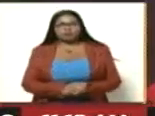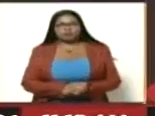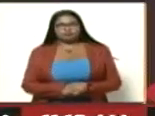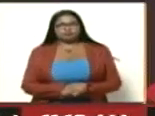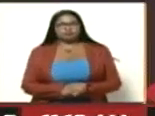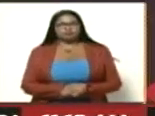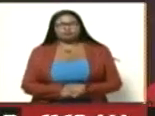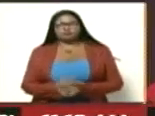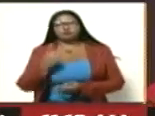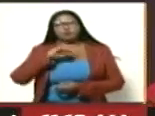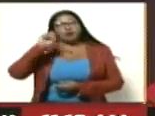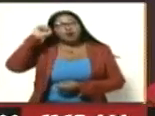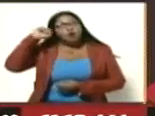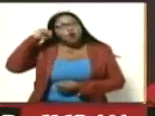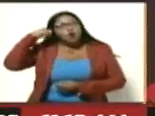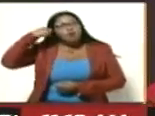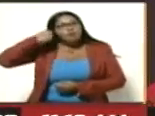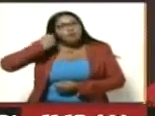recordar